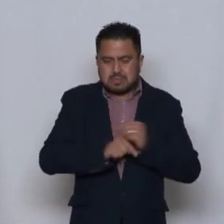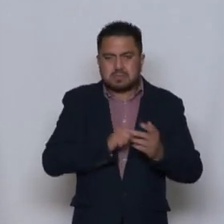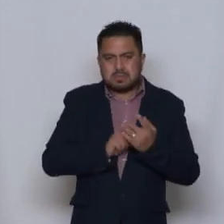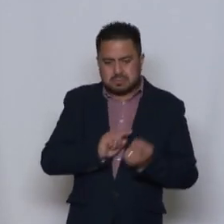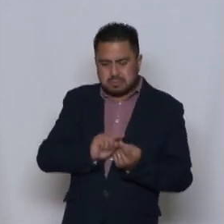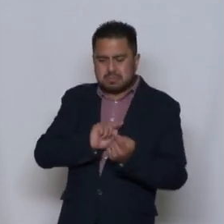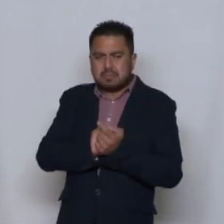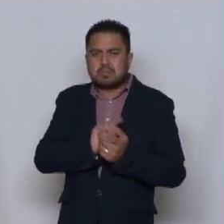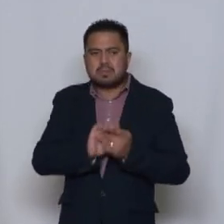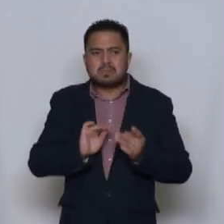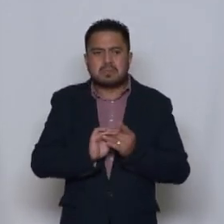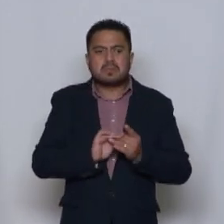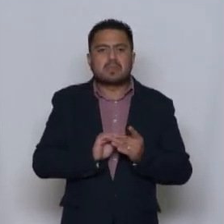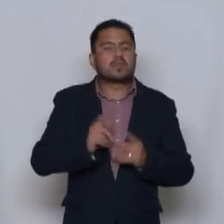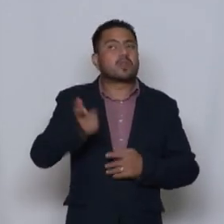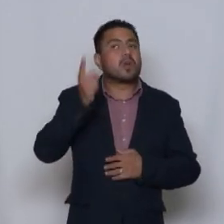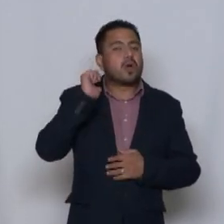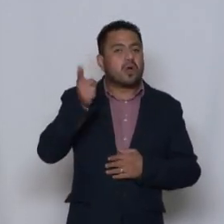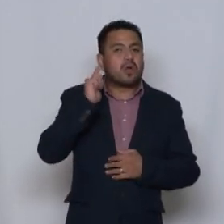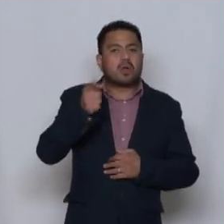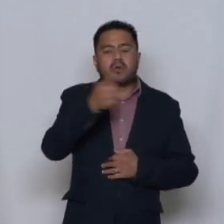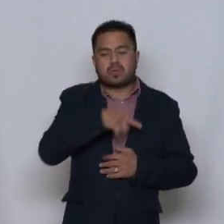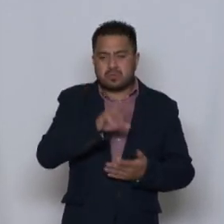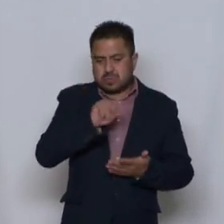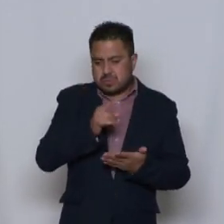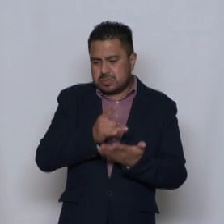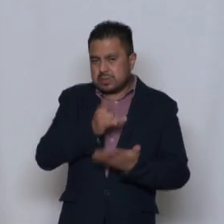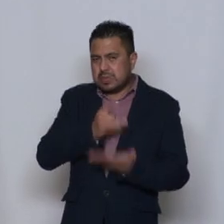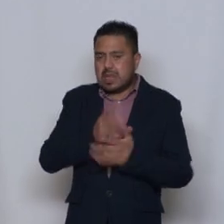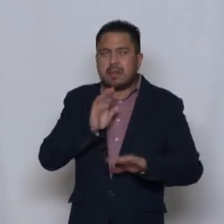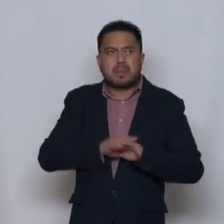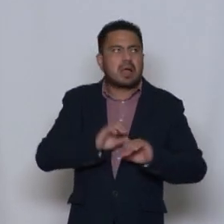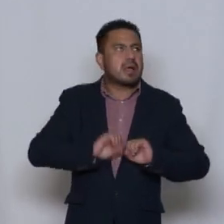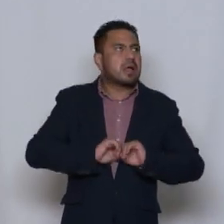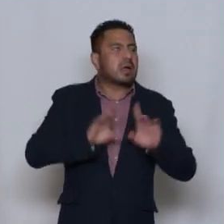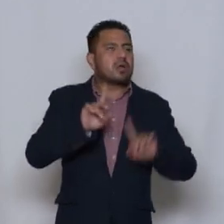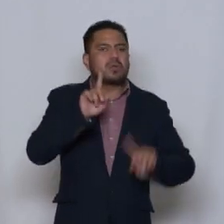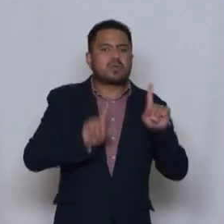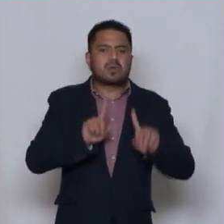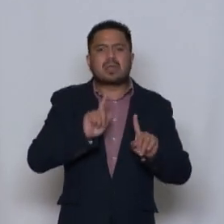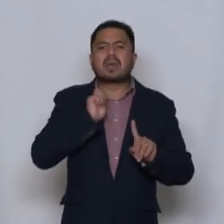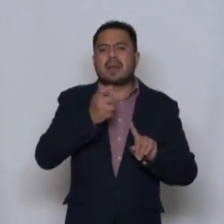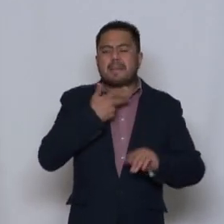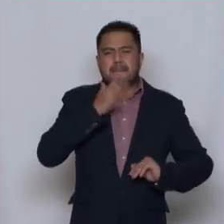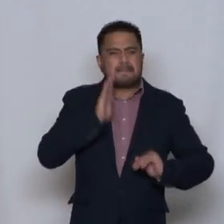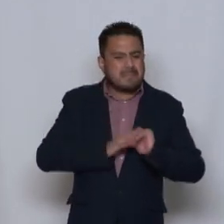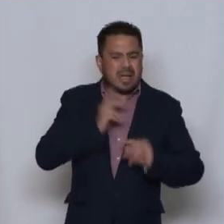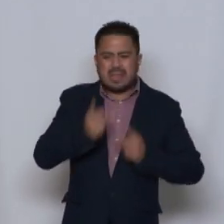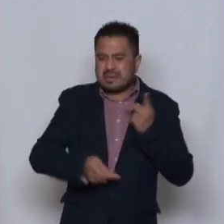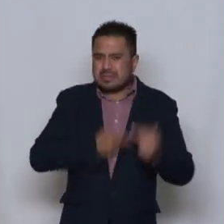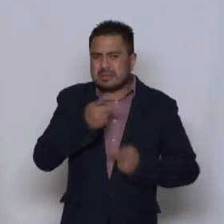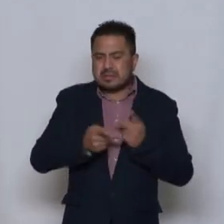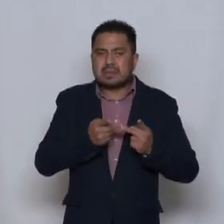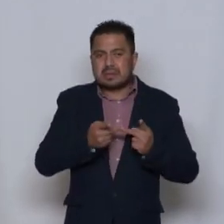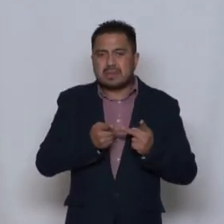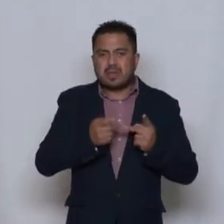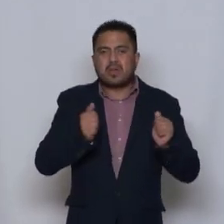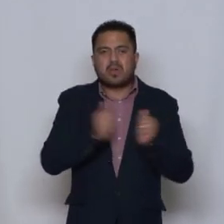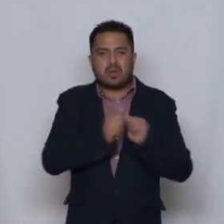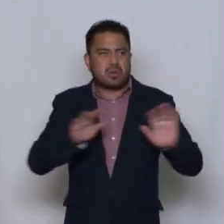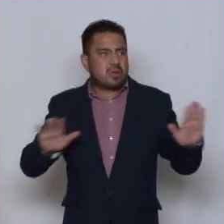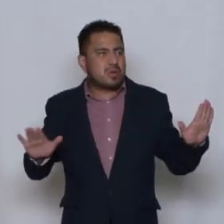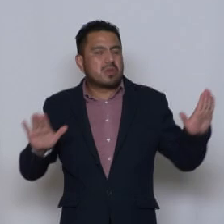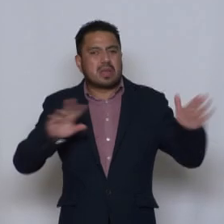con nosotros. Y espero que no solamente hayan aclarado sus dudas, sino que tengan muchas más preguntas acerca de la aeronáutica,